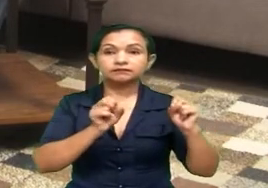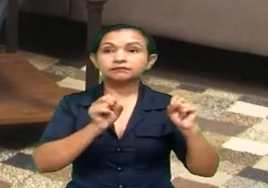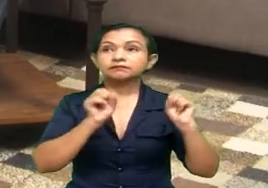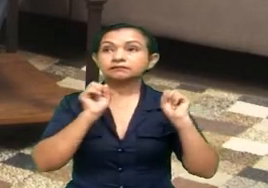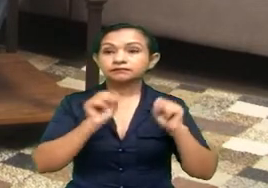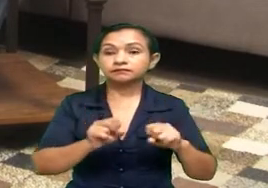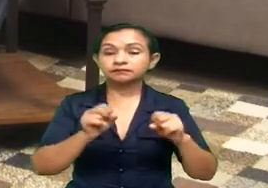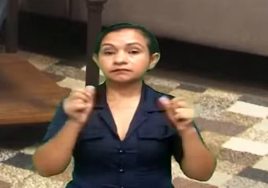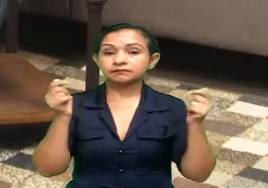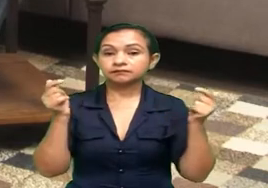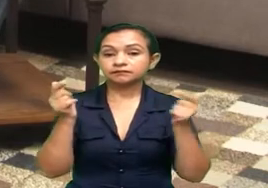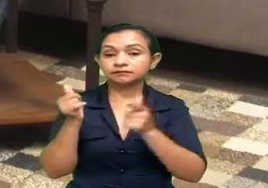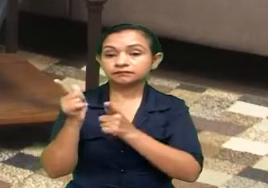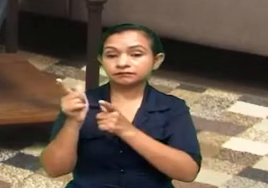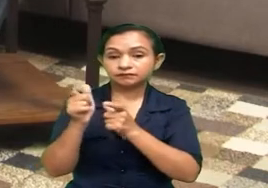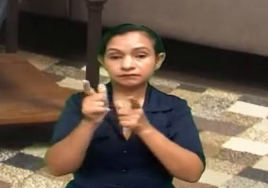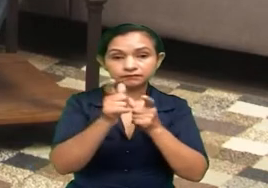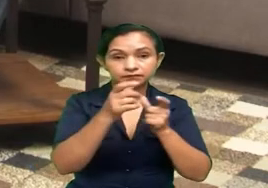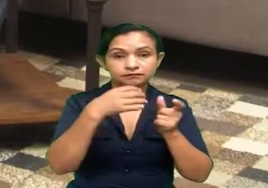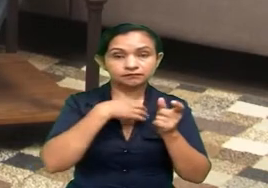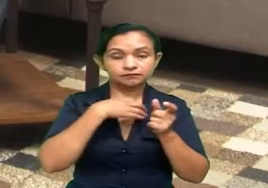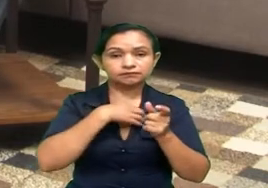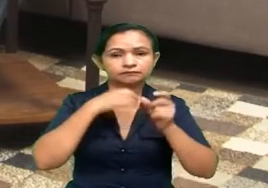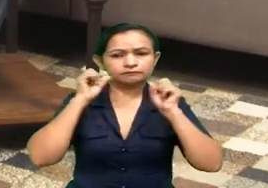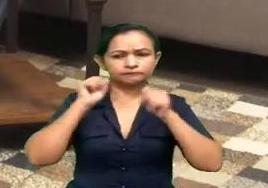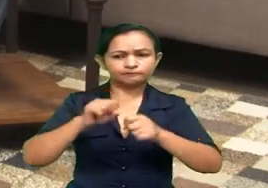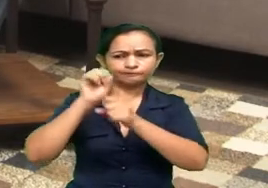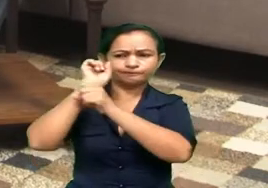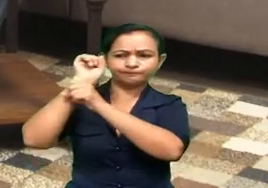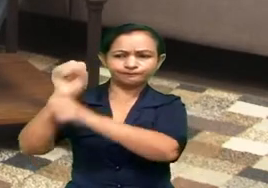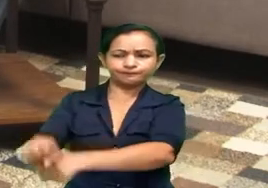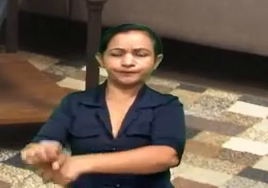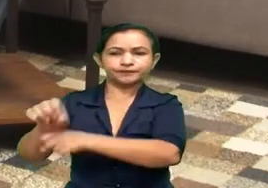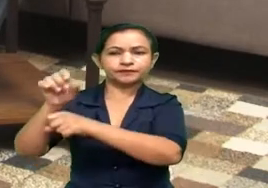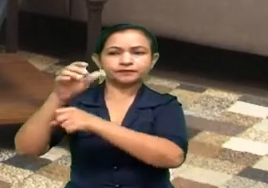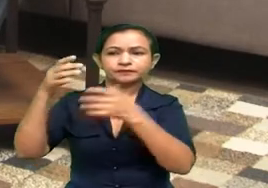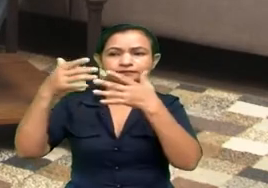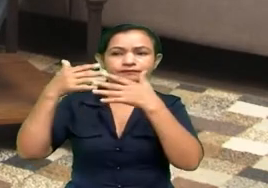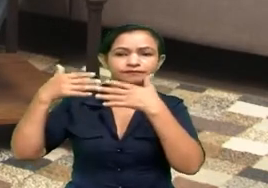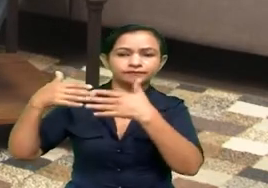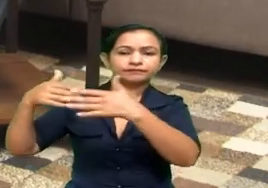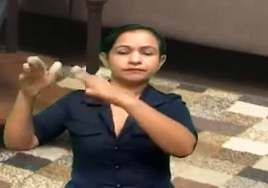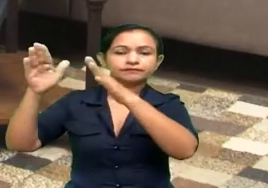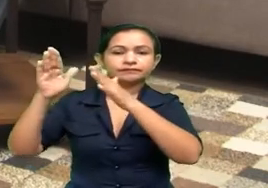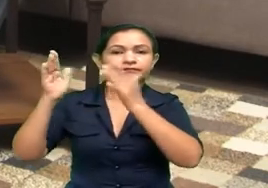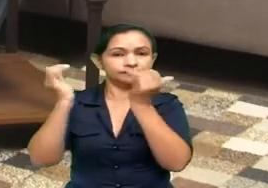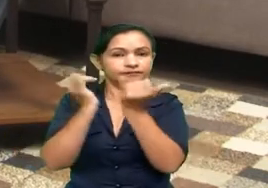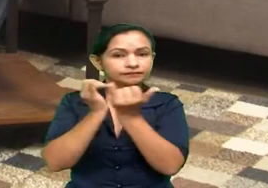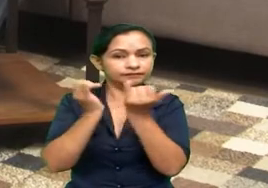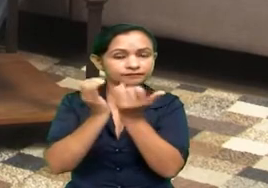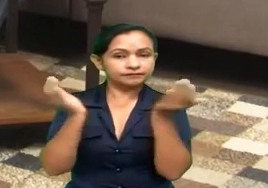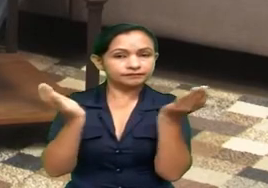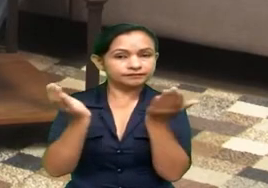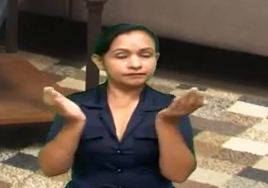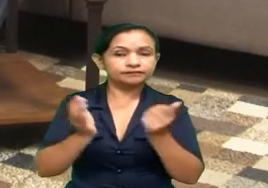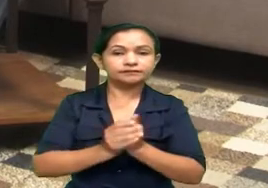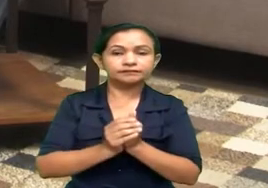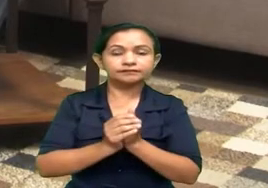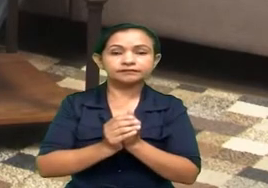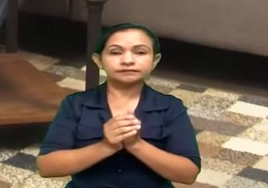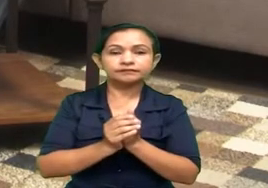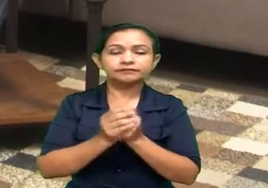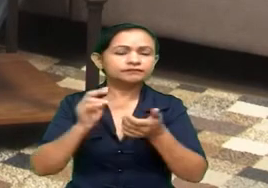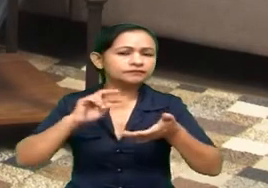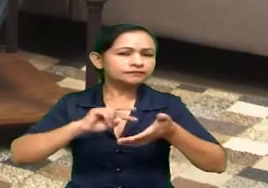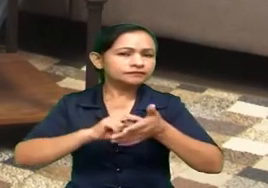cuanto a nuestro armamento, se logró derrotar en estos enfrentamientos a los filibusteros. ¿Eso qué